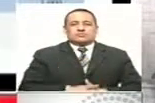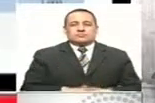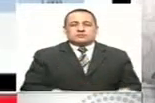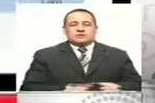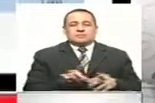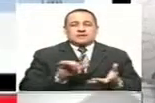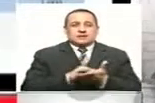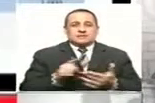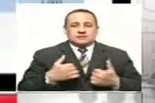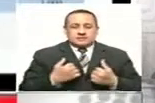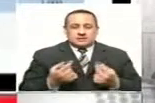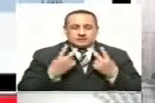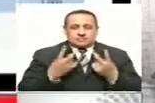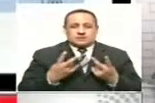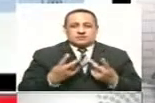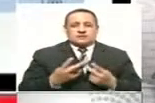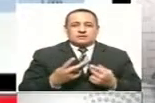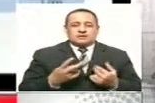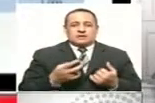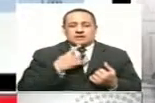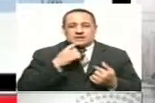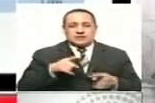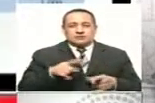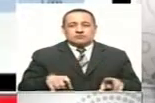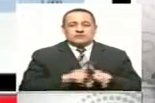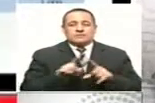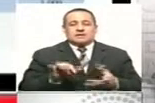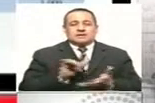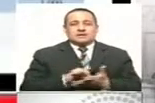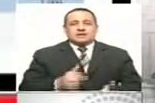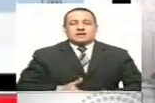¿no? Esto además